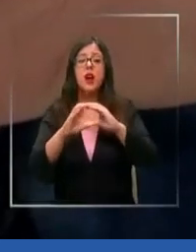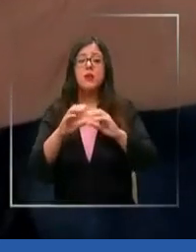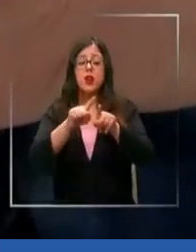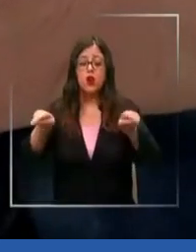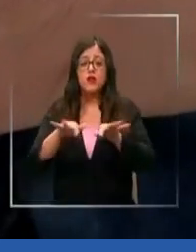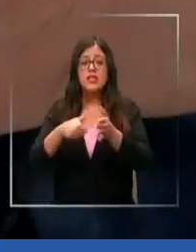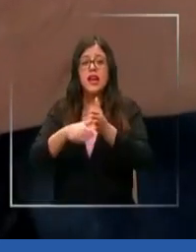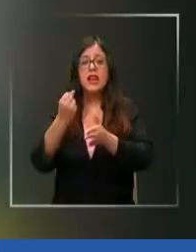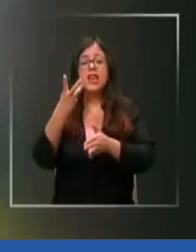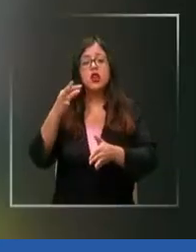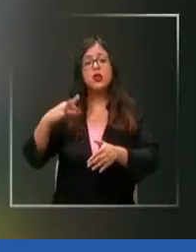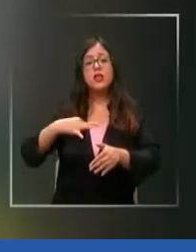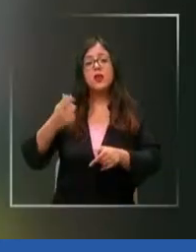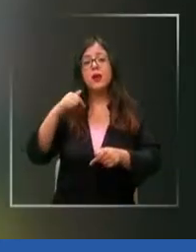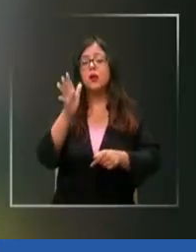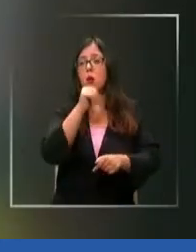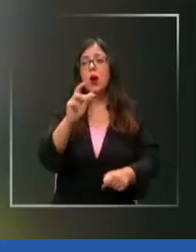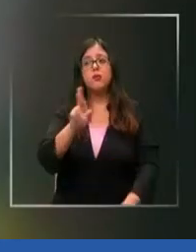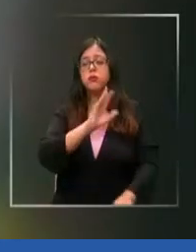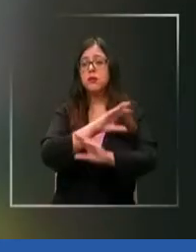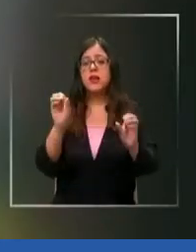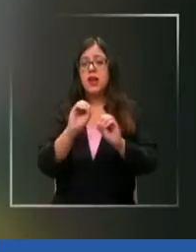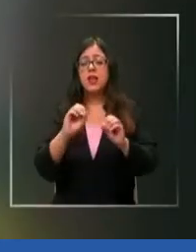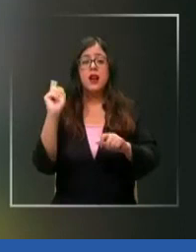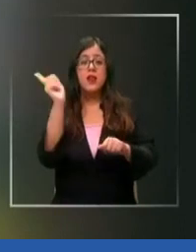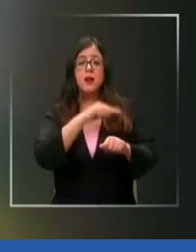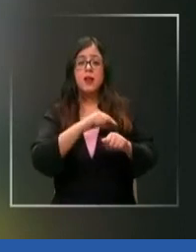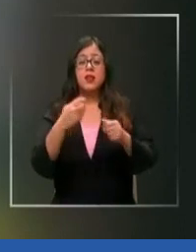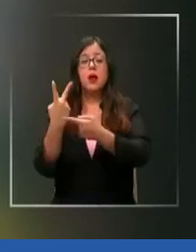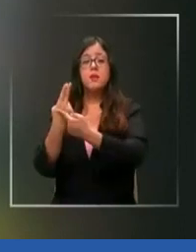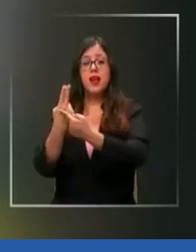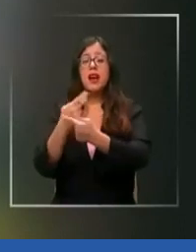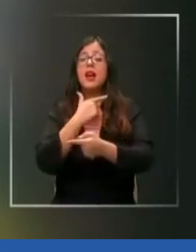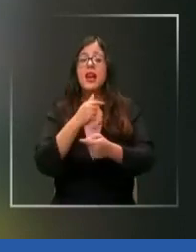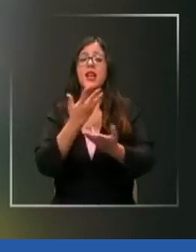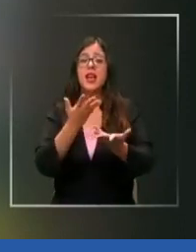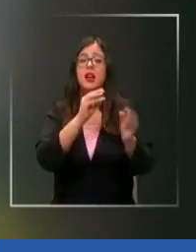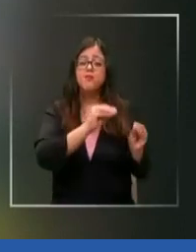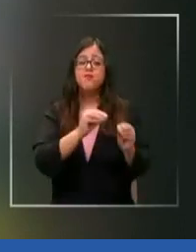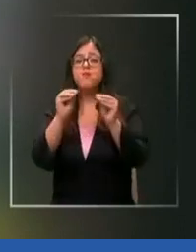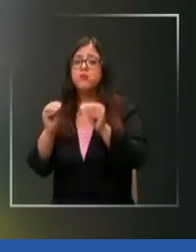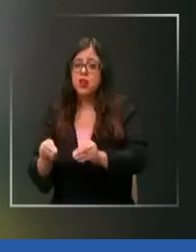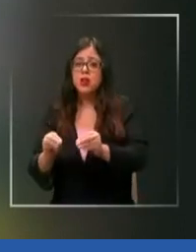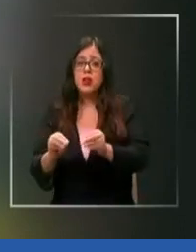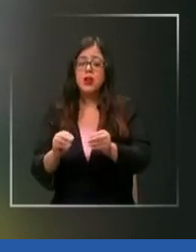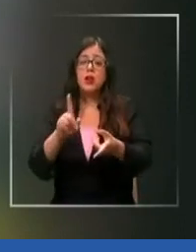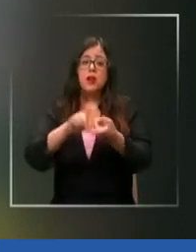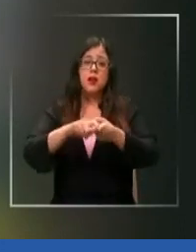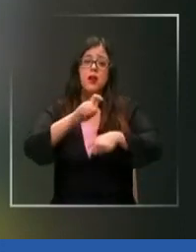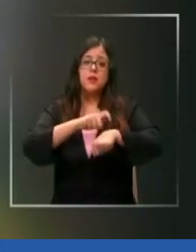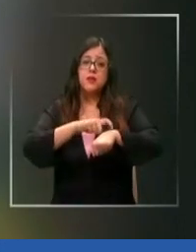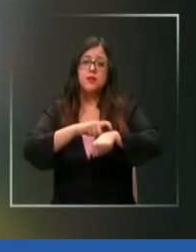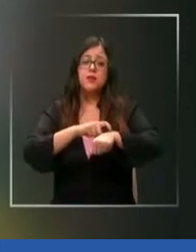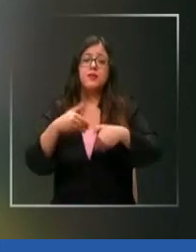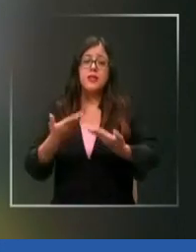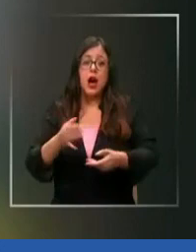registro civil, pero no contestaron nuestros mensajes. Finalmente, esta pareja pretende retomar la hora. Simbólicamente, al menos,